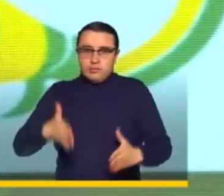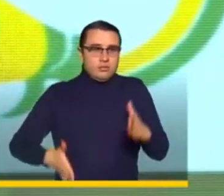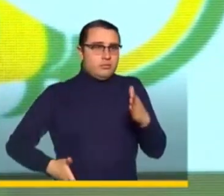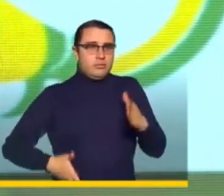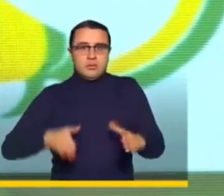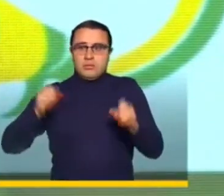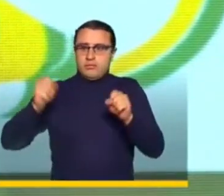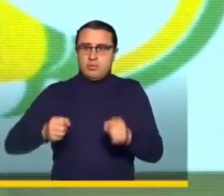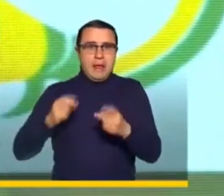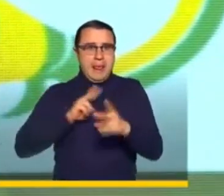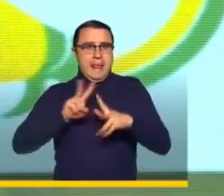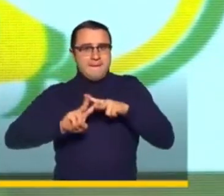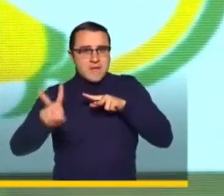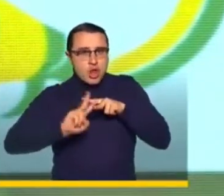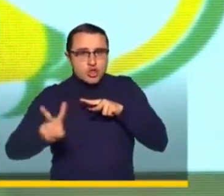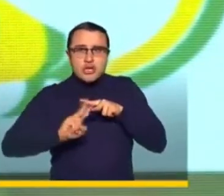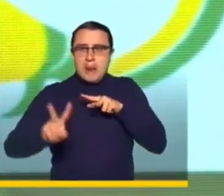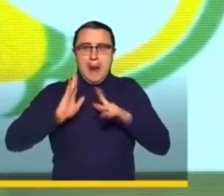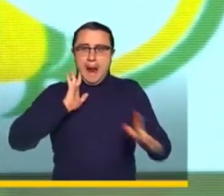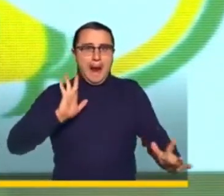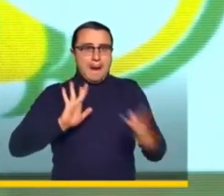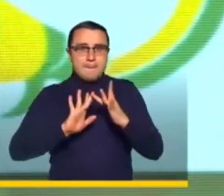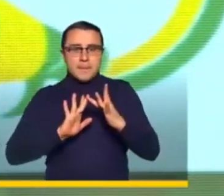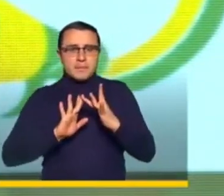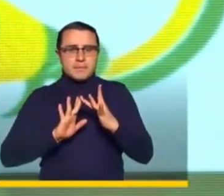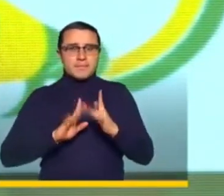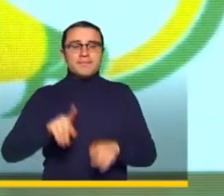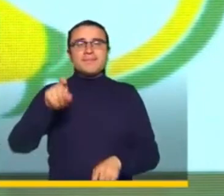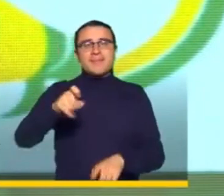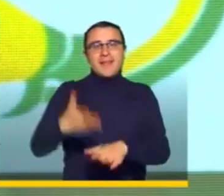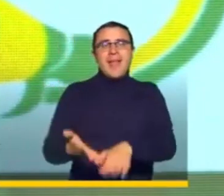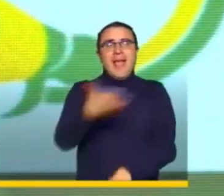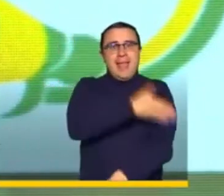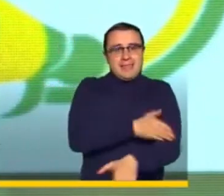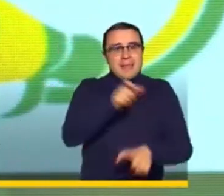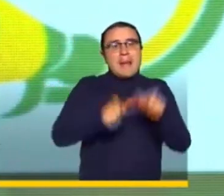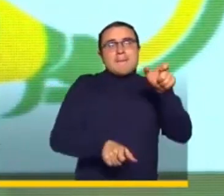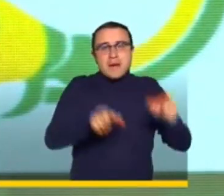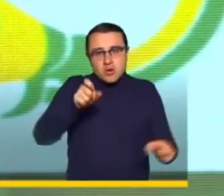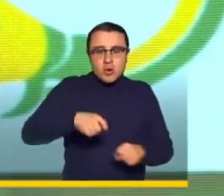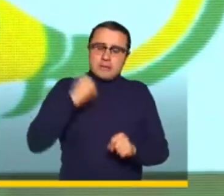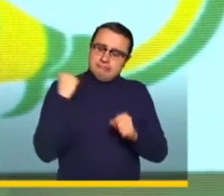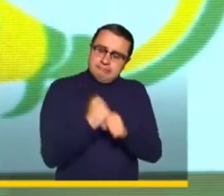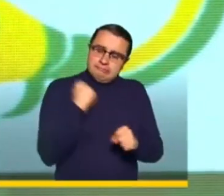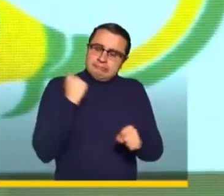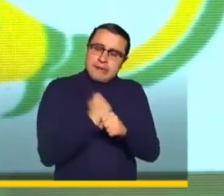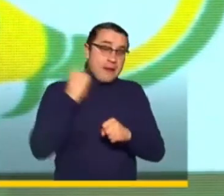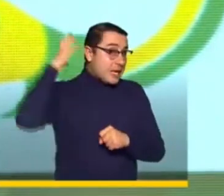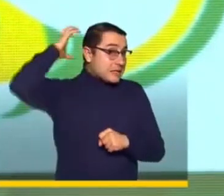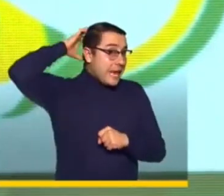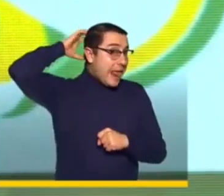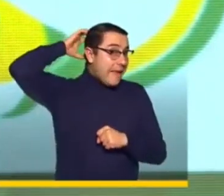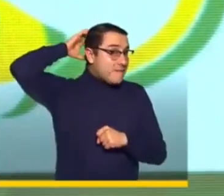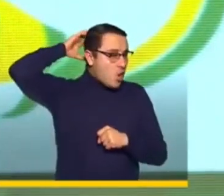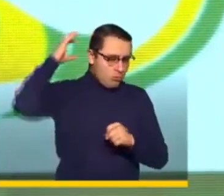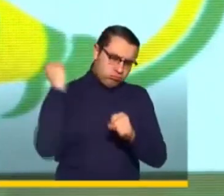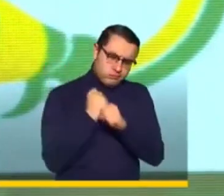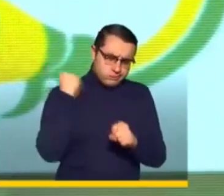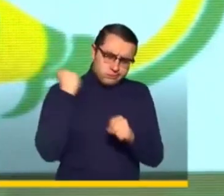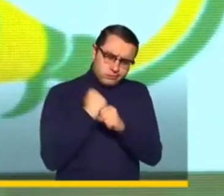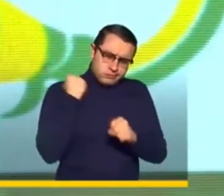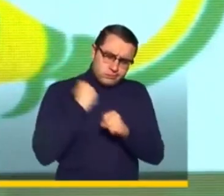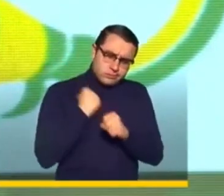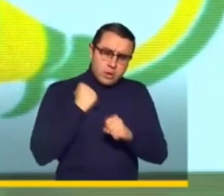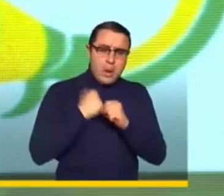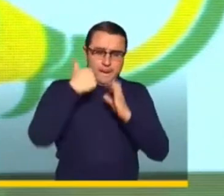la precisión que se necesita entonces gente que trabaja cerebralmente